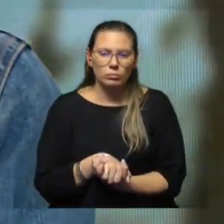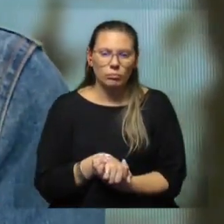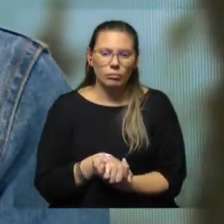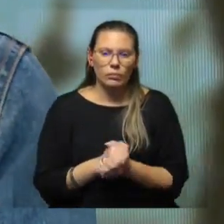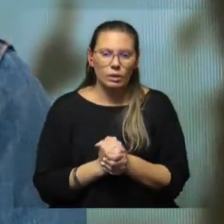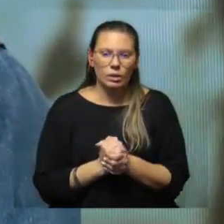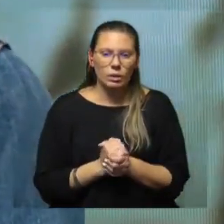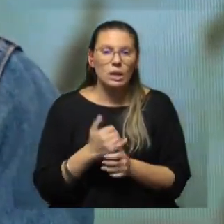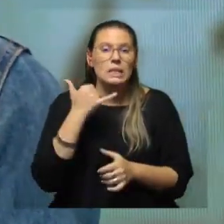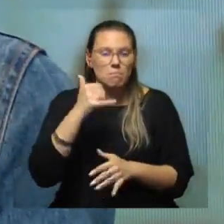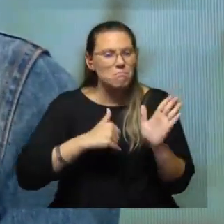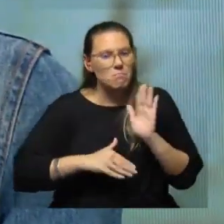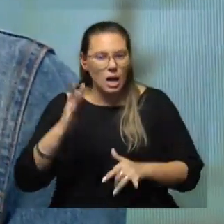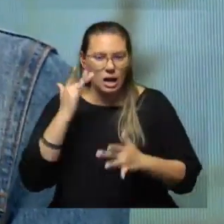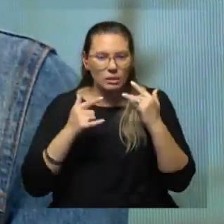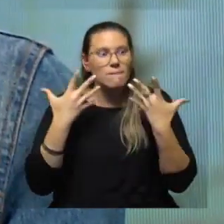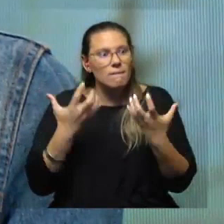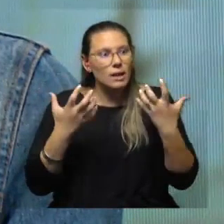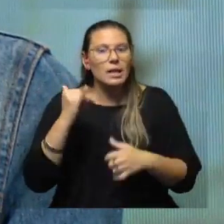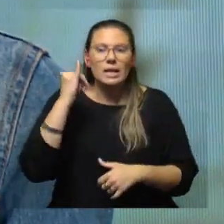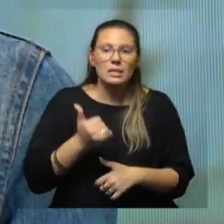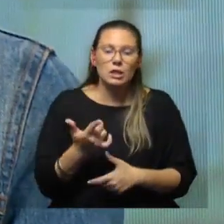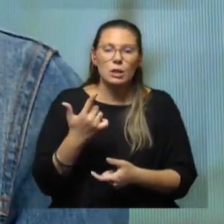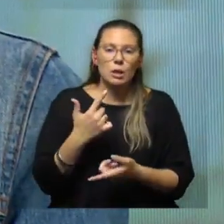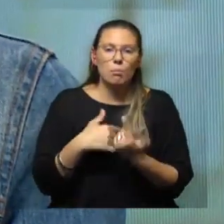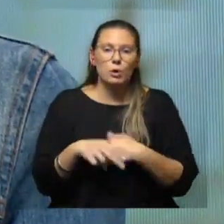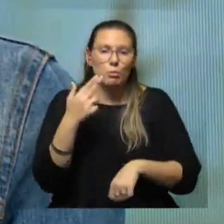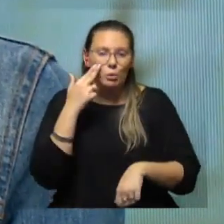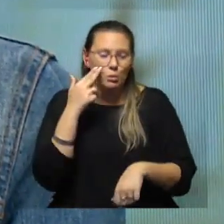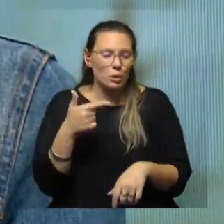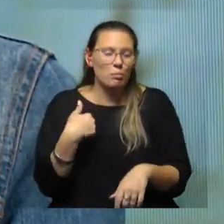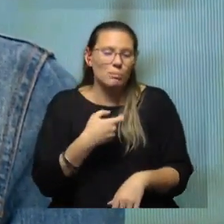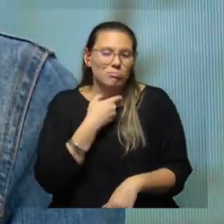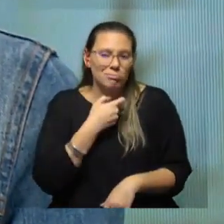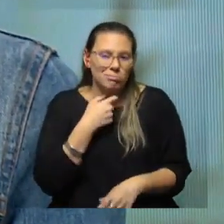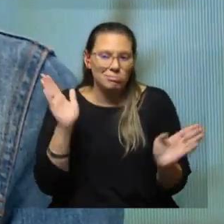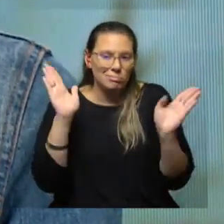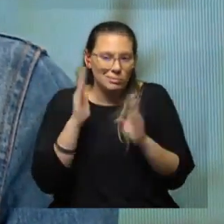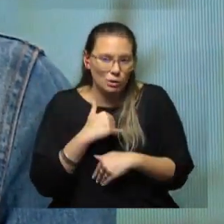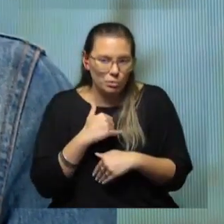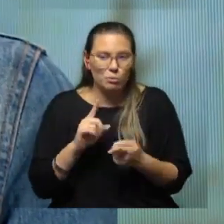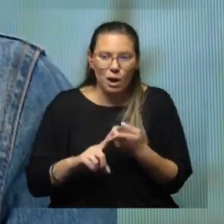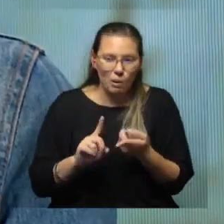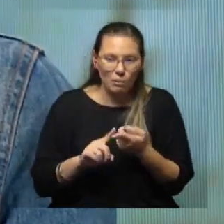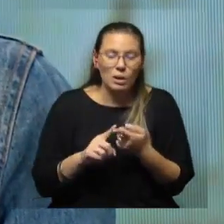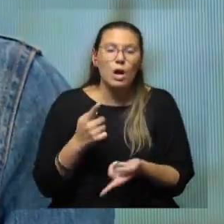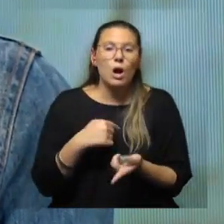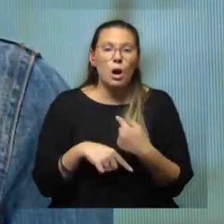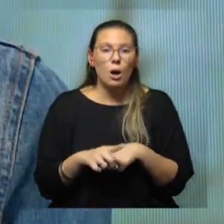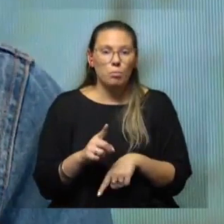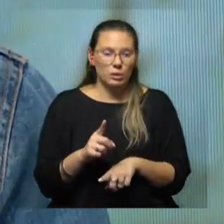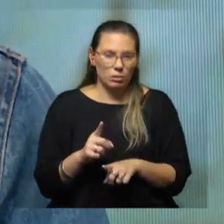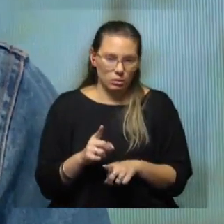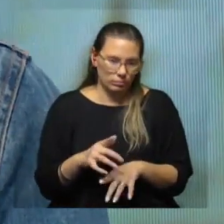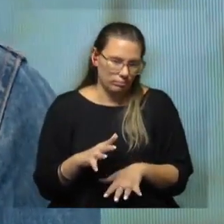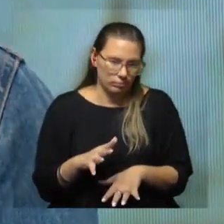llamamos a más artistas que todos tenían ganas de venir, pero por el tema de agenda, eso no pudimos arreglar. Pero íbamos a